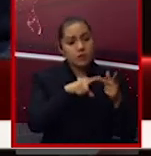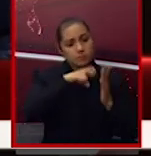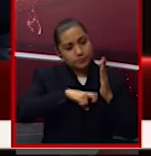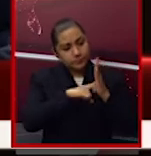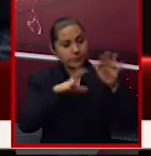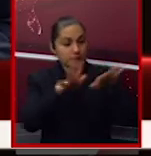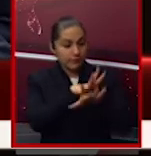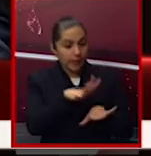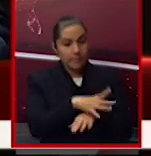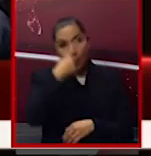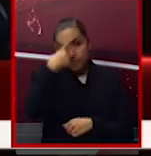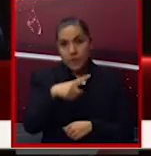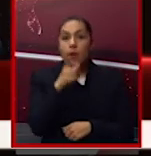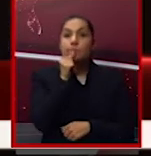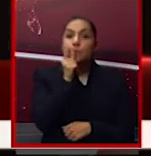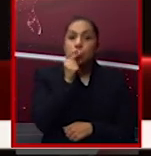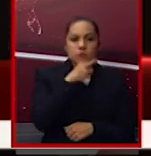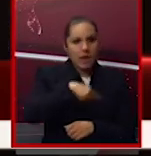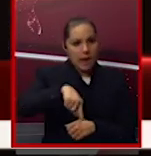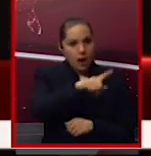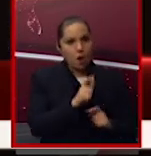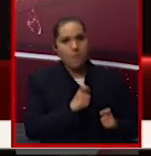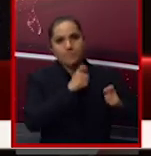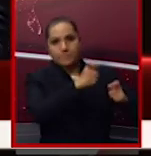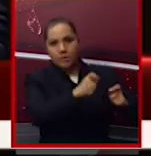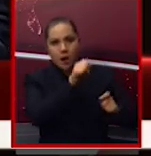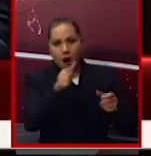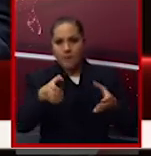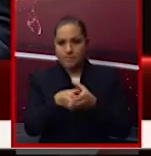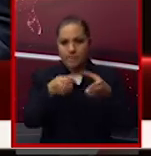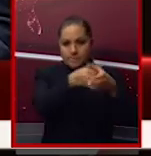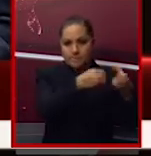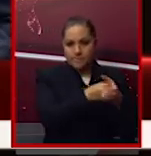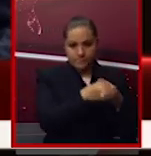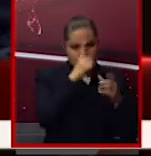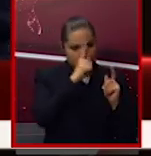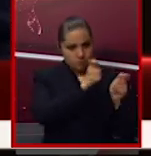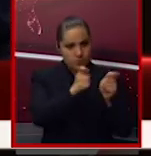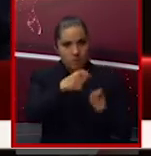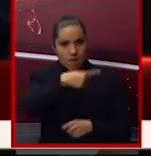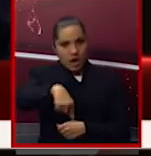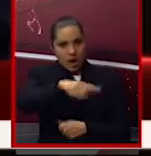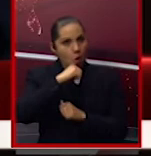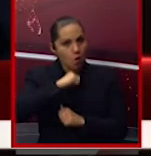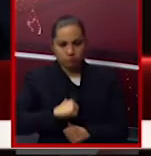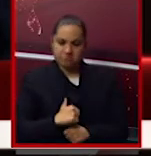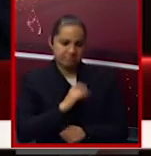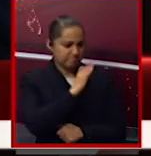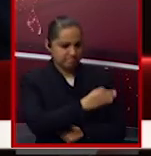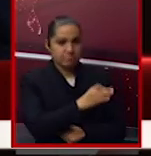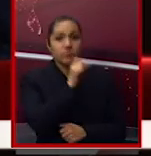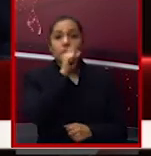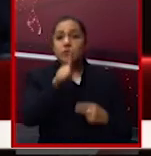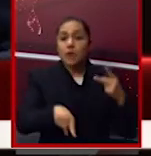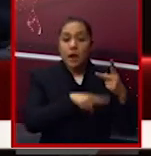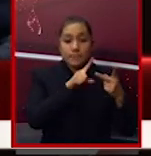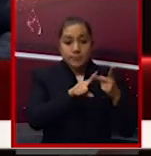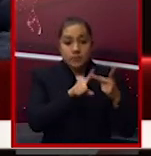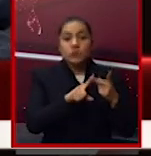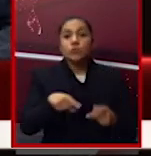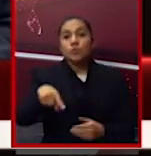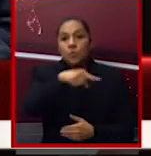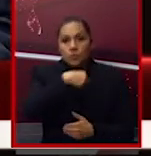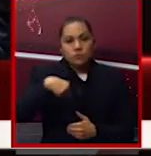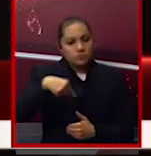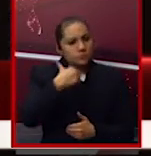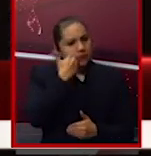fortalecimiento de las policías y las instituciones civiles de seguridad. Segundo, vamos a proponer la